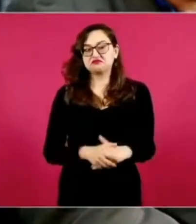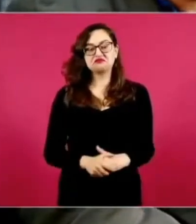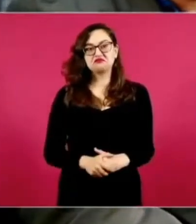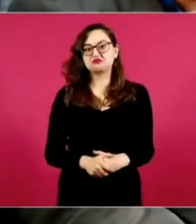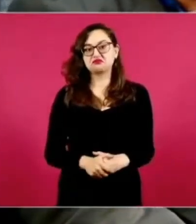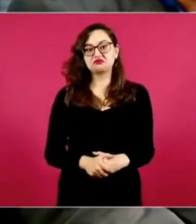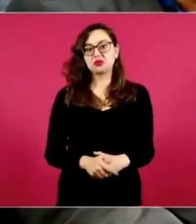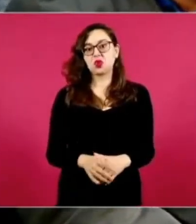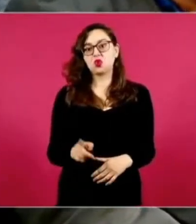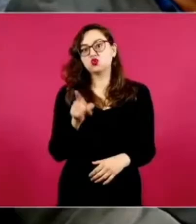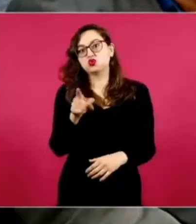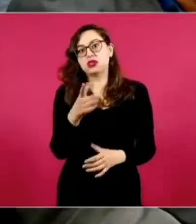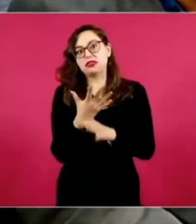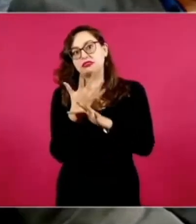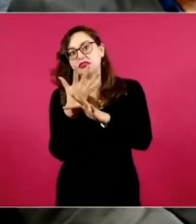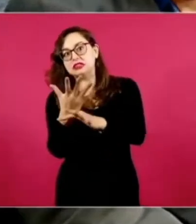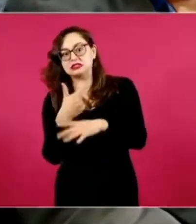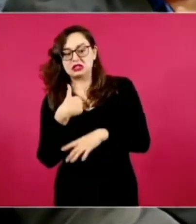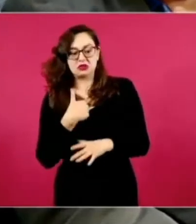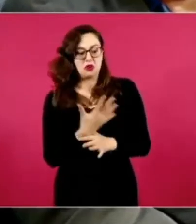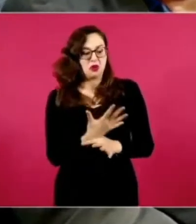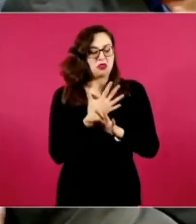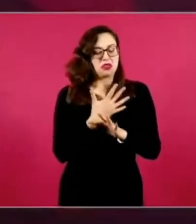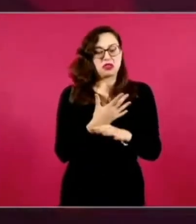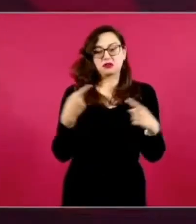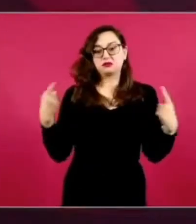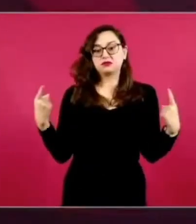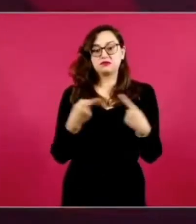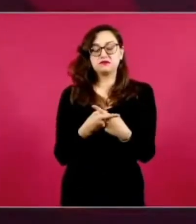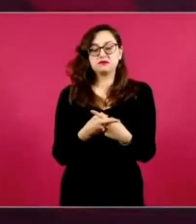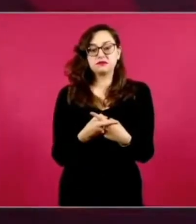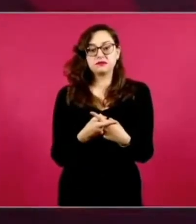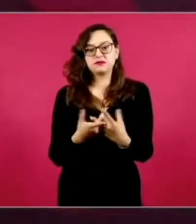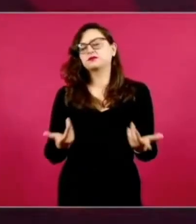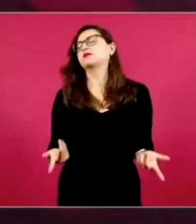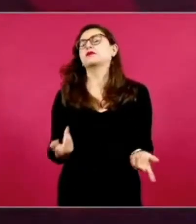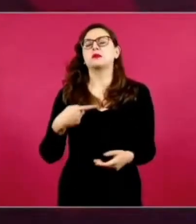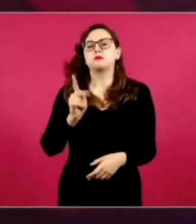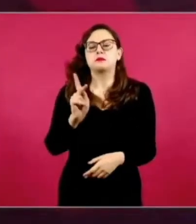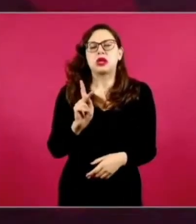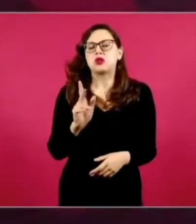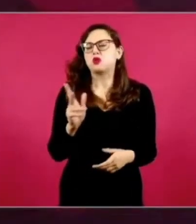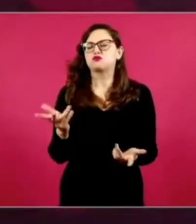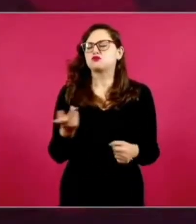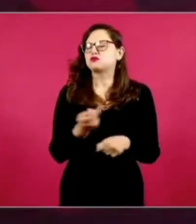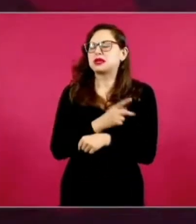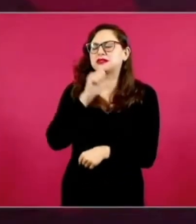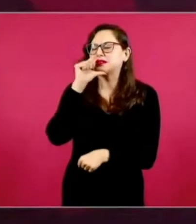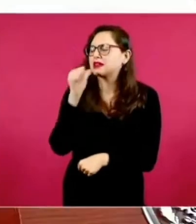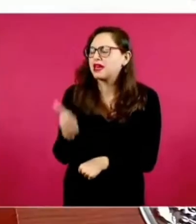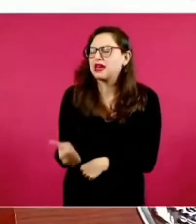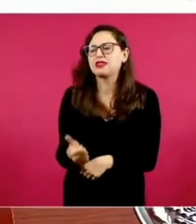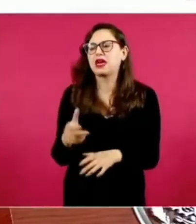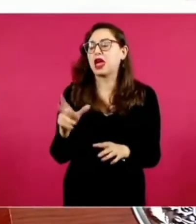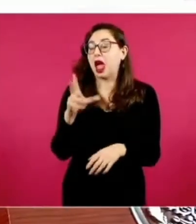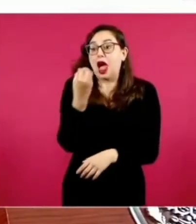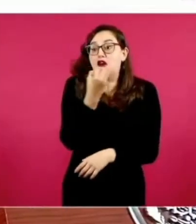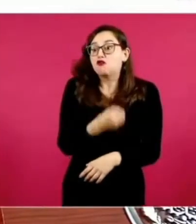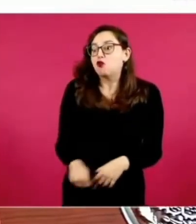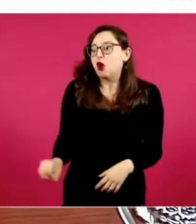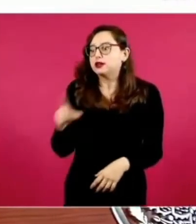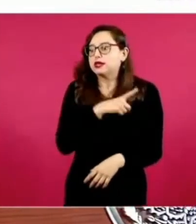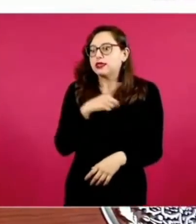hay coincidencia. Pero ¿de qué sirve que hagamos? No tenemos por qué coincidir. No, yo entiendo eso. Porque